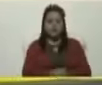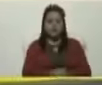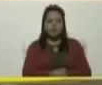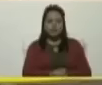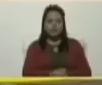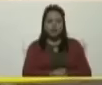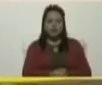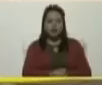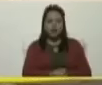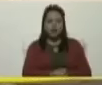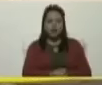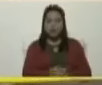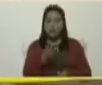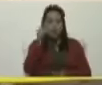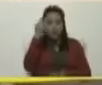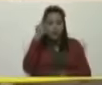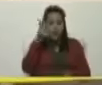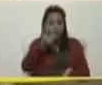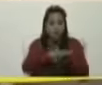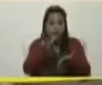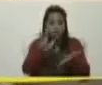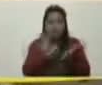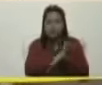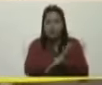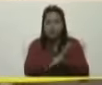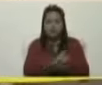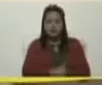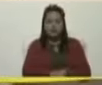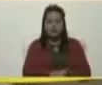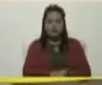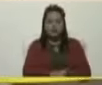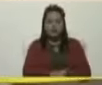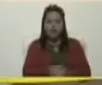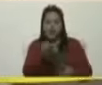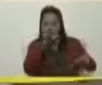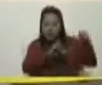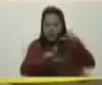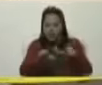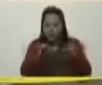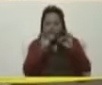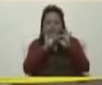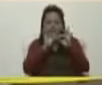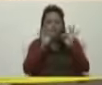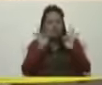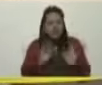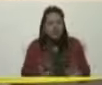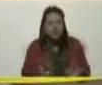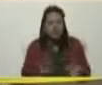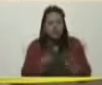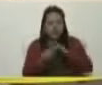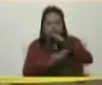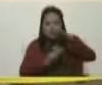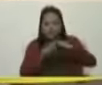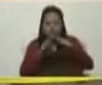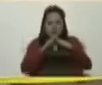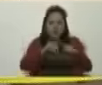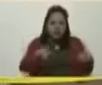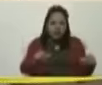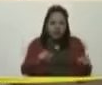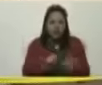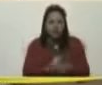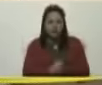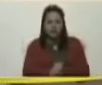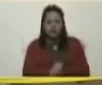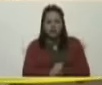científicamente comprobado, las propiedades químicas, físicas, biológicas de la tierra. Y cómo